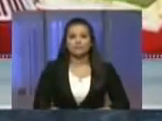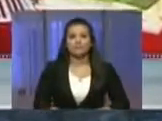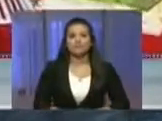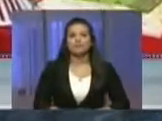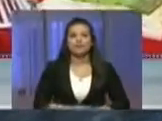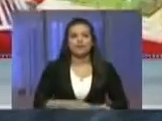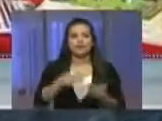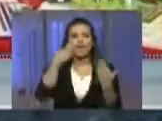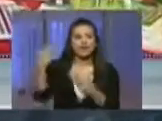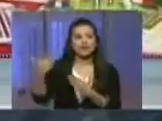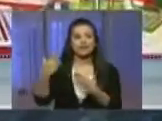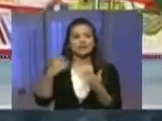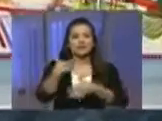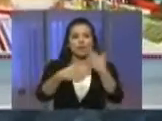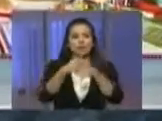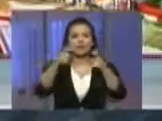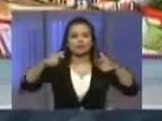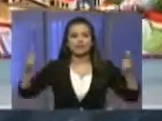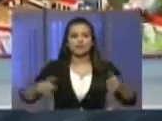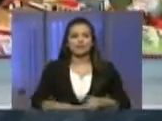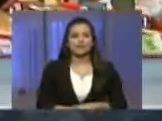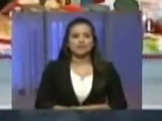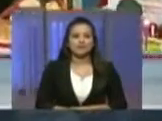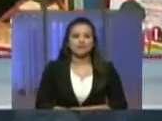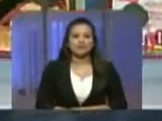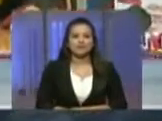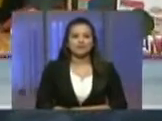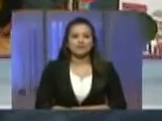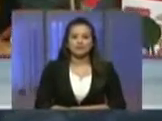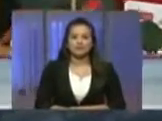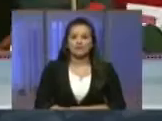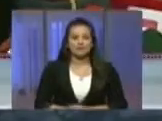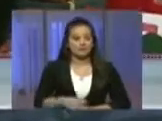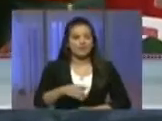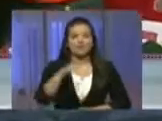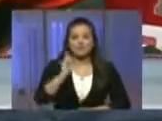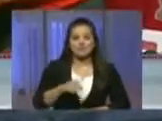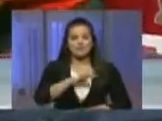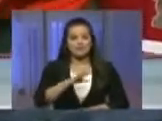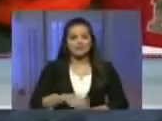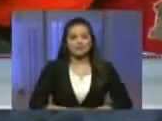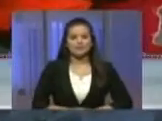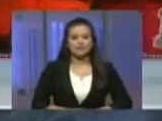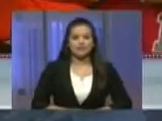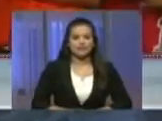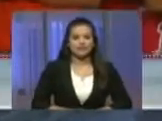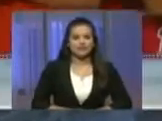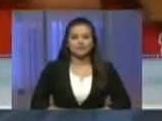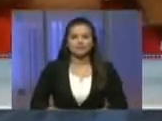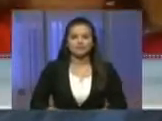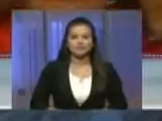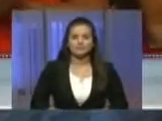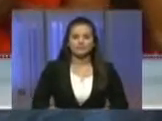creciendo adelante tenemos el 80% de lo que llevamos en el 2015 tenemos